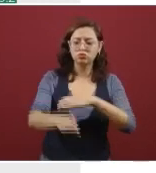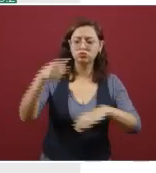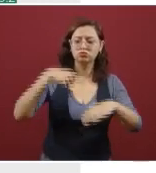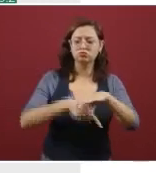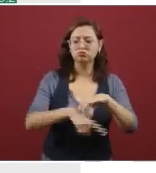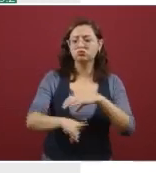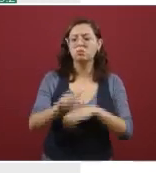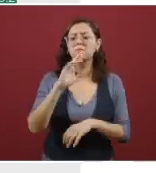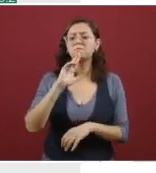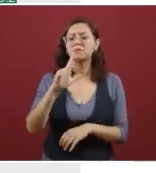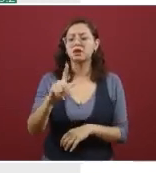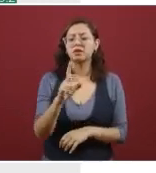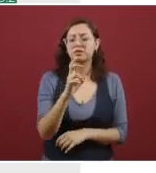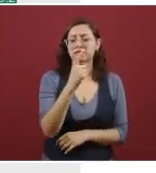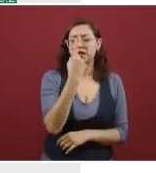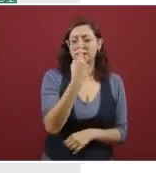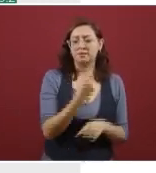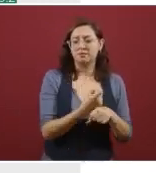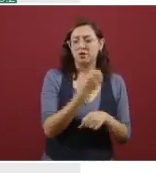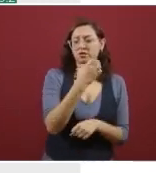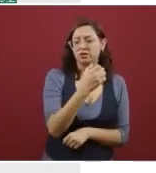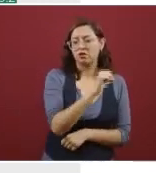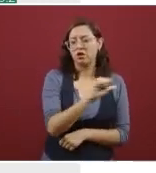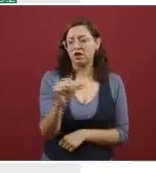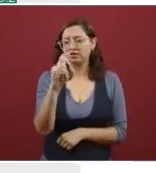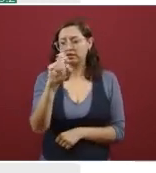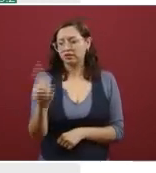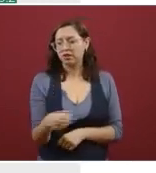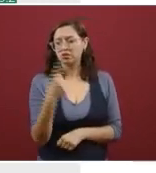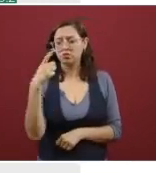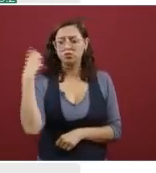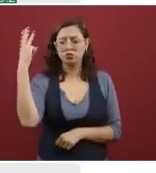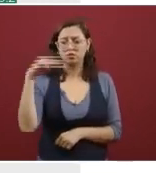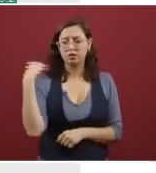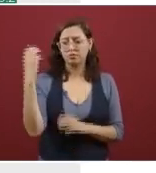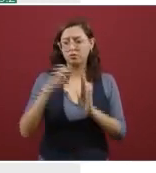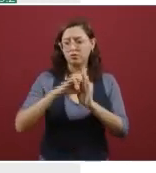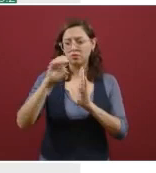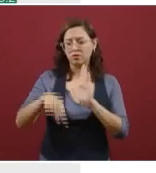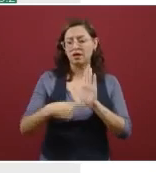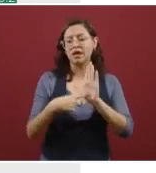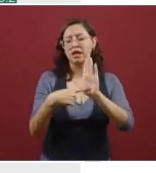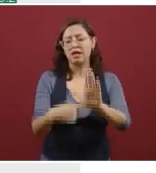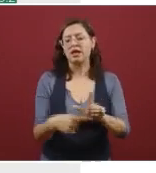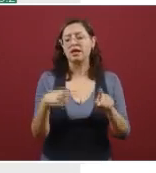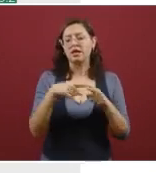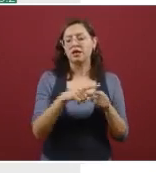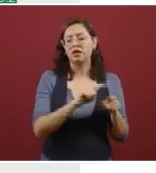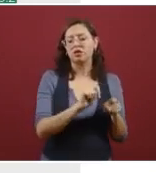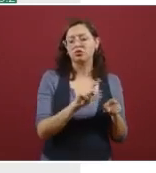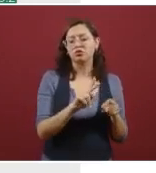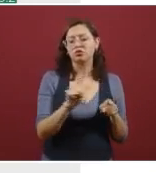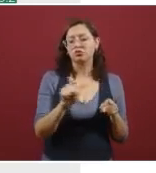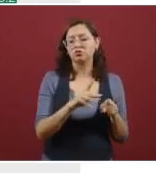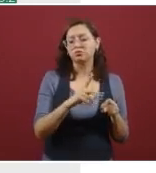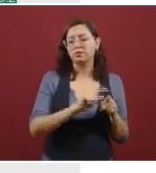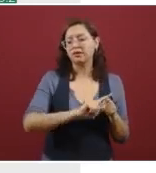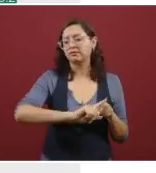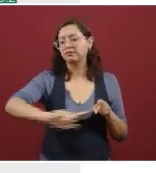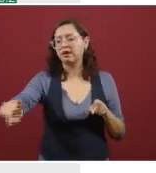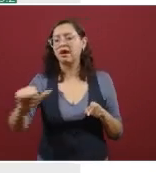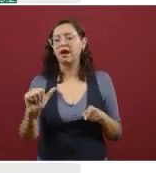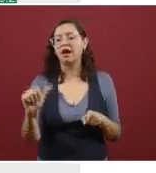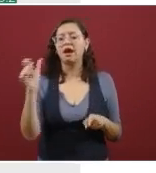al 31 de marzo, en promedio, por poner un ejemplo, en el ducto Tuxpan-Azcapotzalco, se